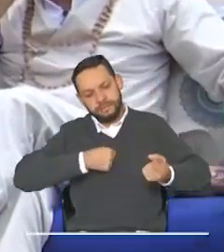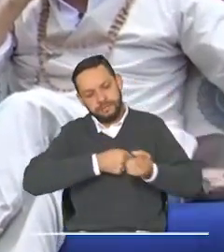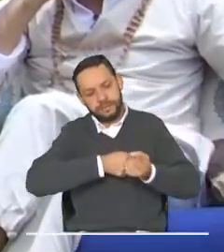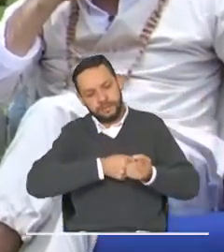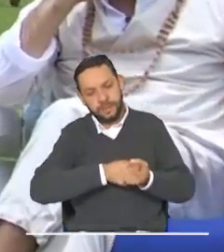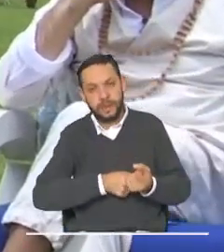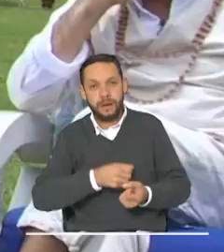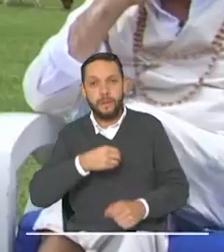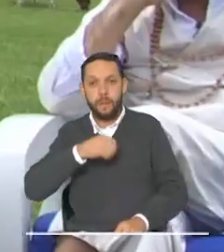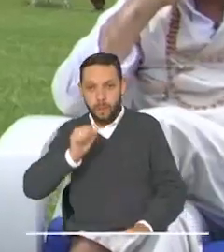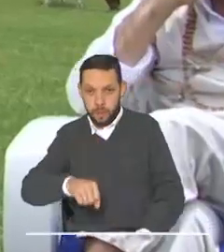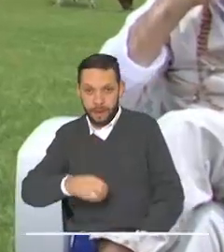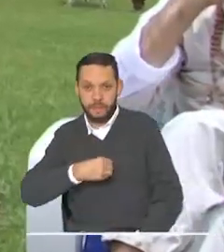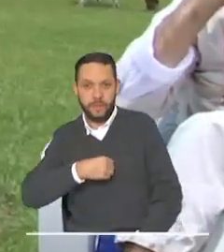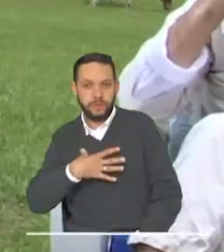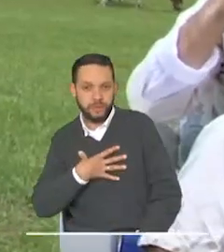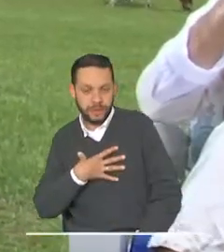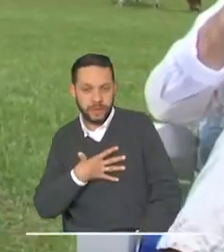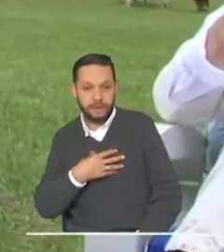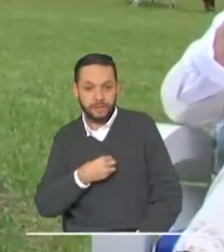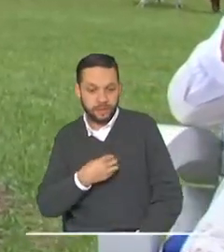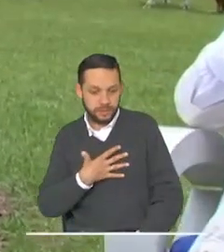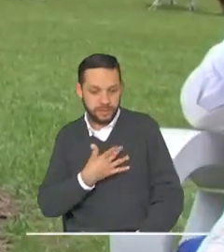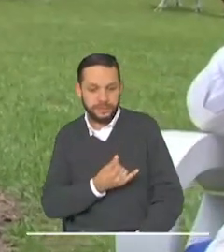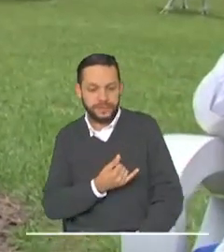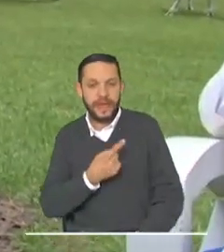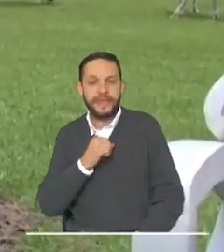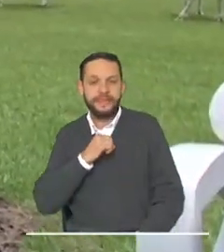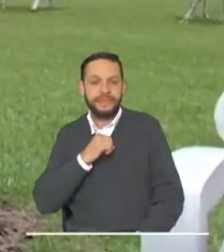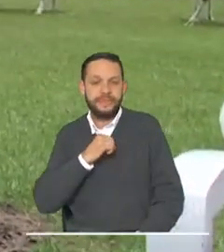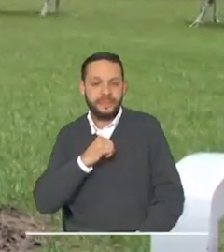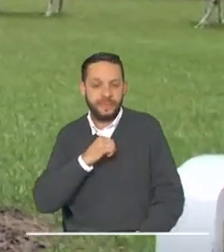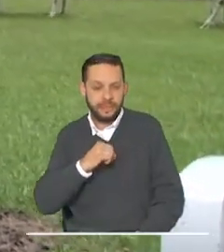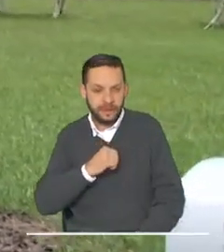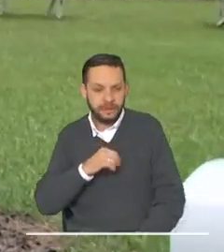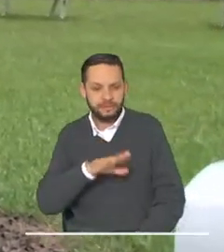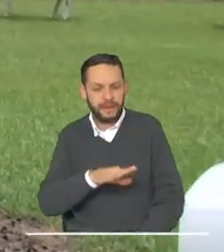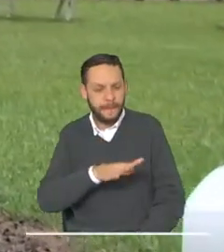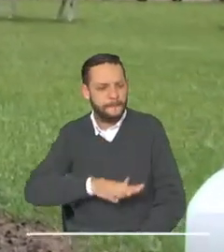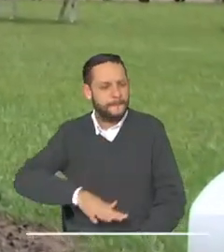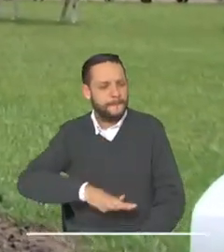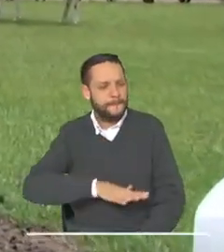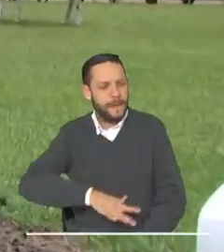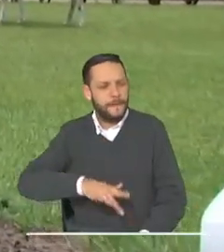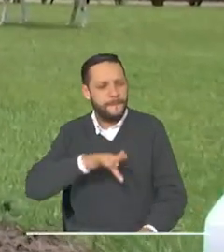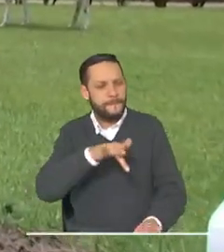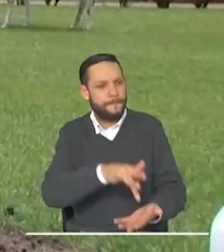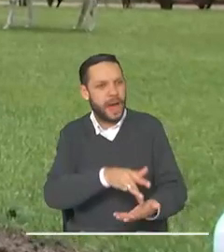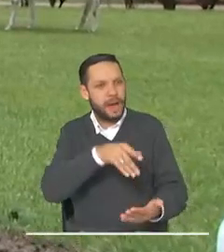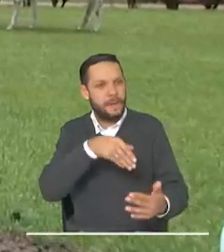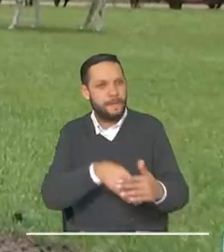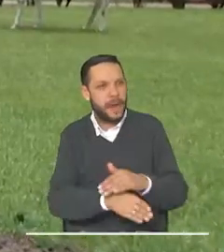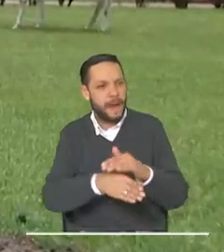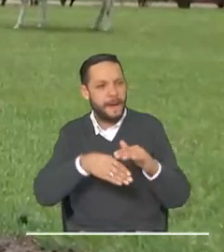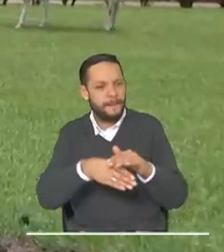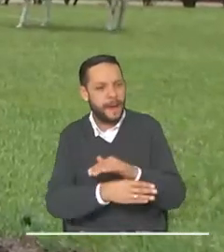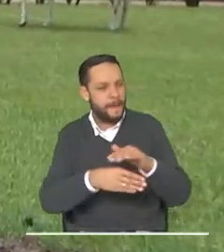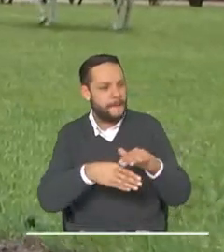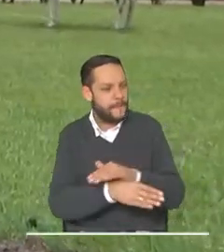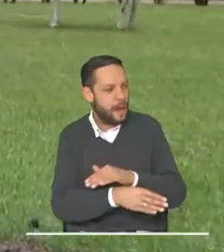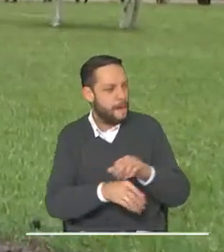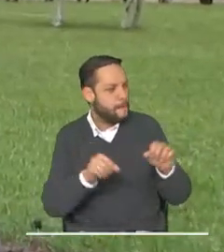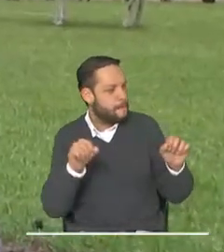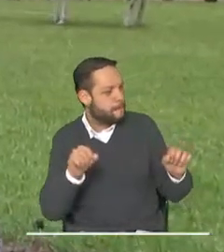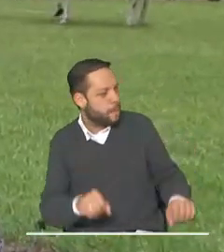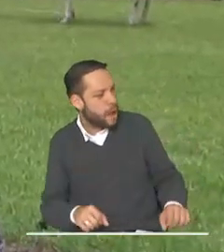las personas tengan un viaje Real hacia su mundo interno y la posibilidad